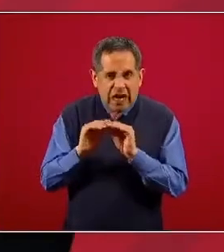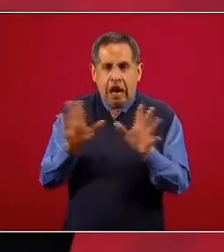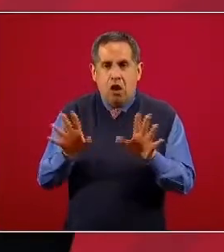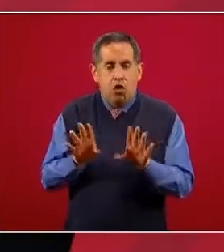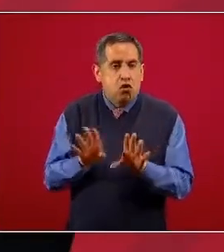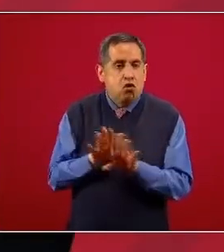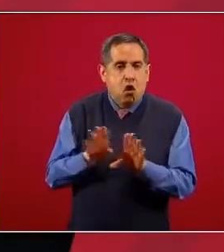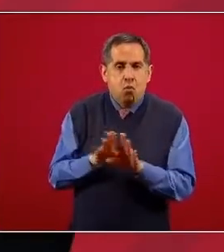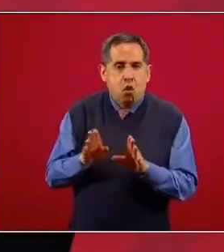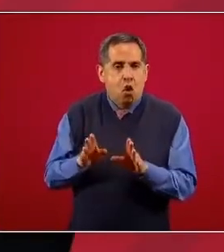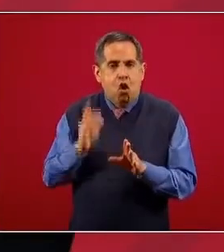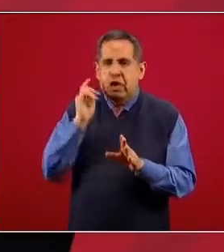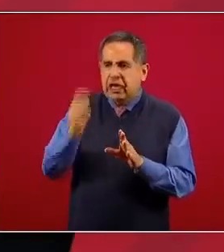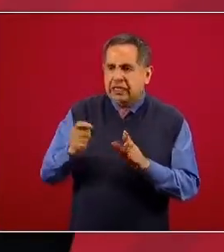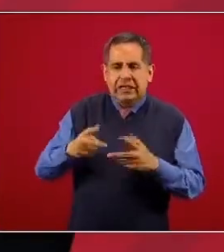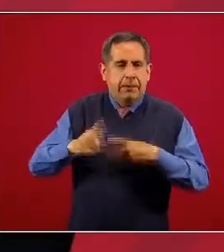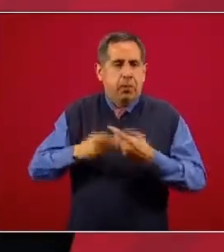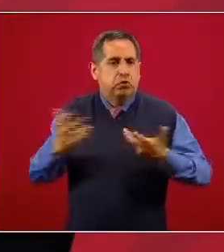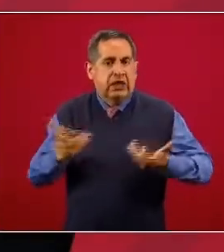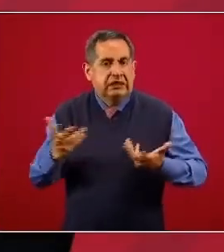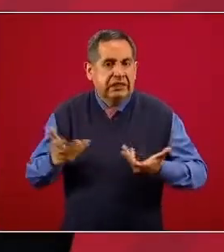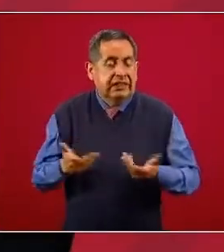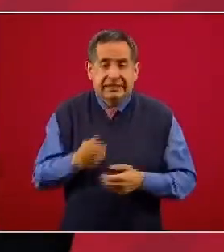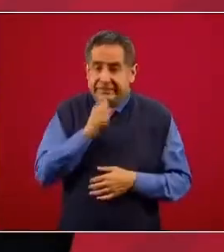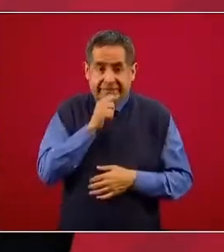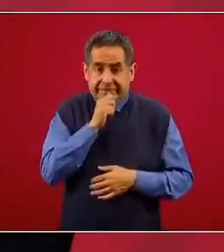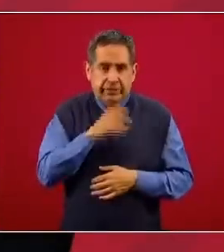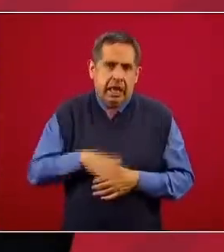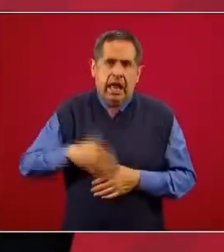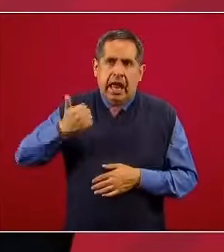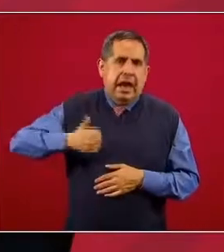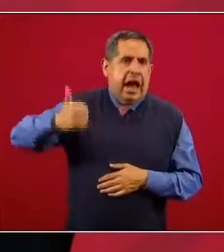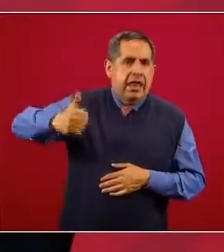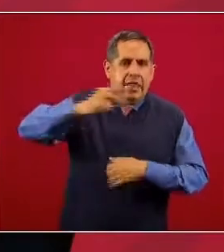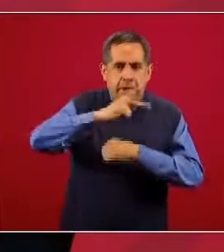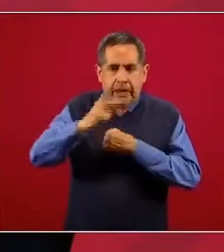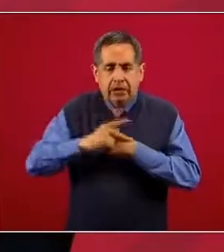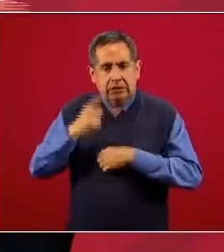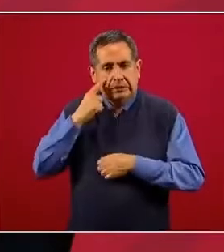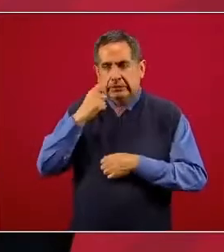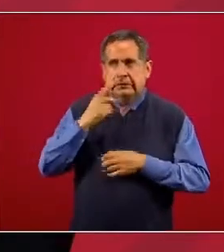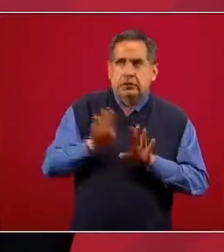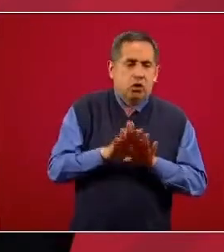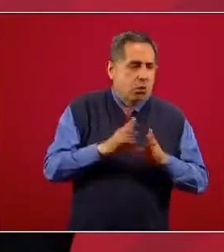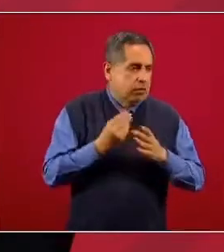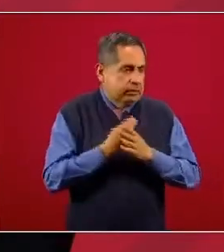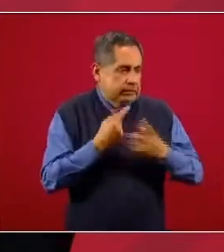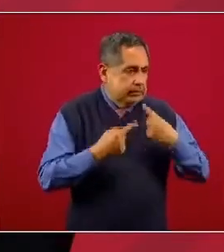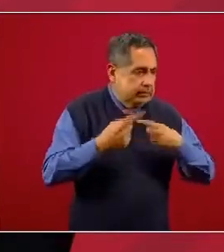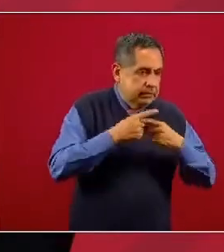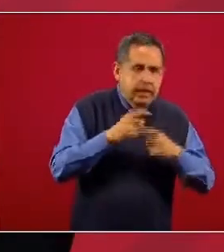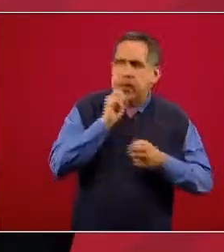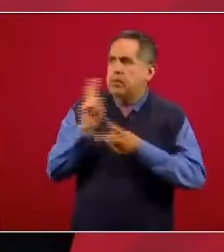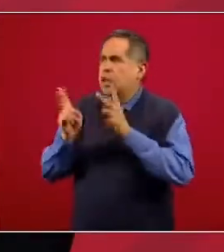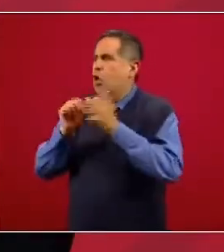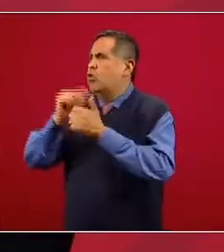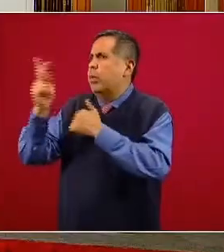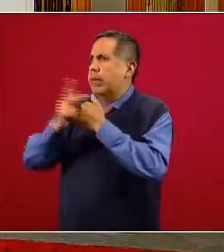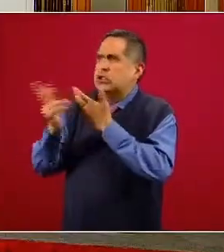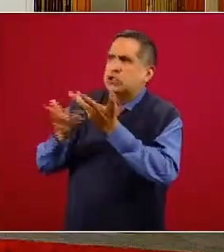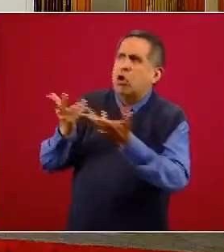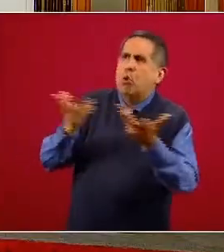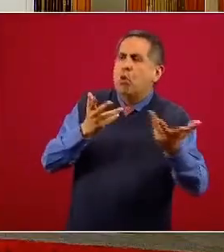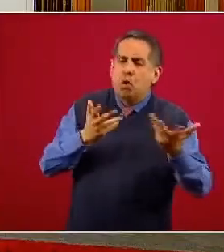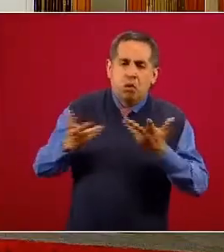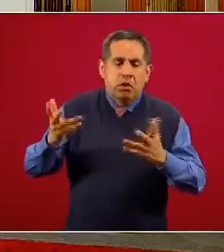modo general de actuar y cada país está buscando su modo y lo conversamos también entre países. Básicamente, como